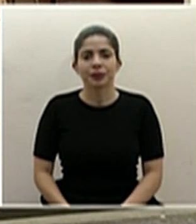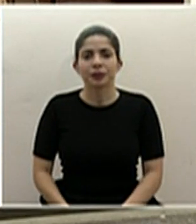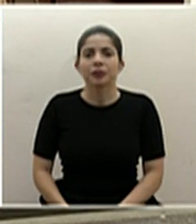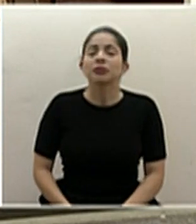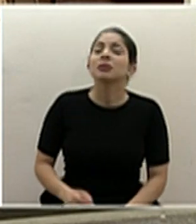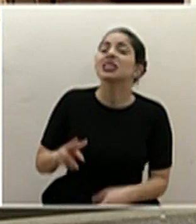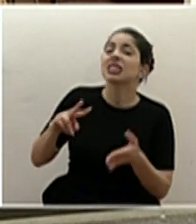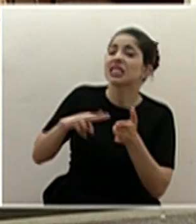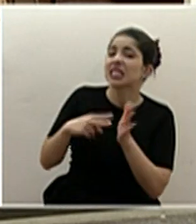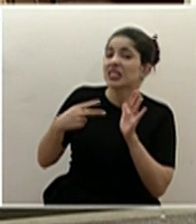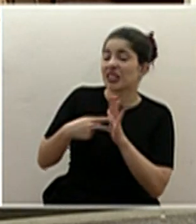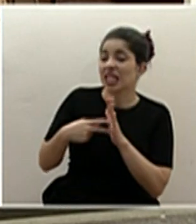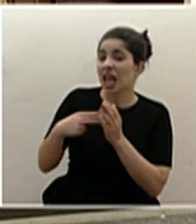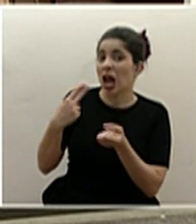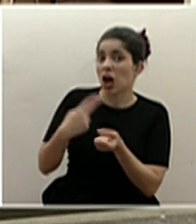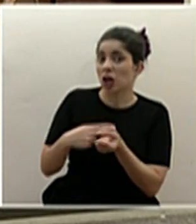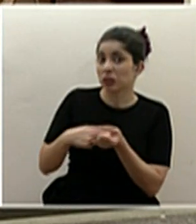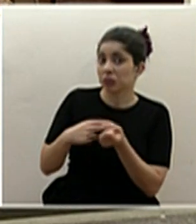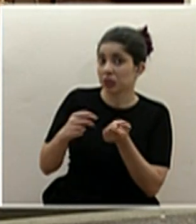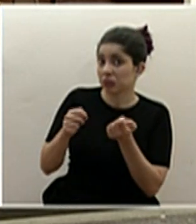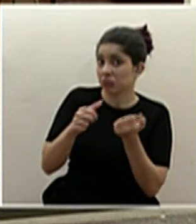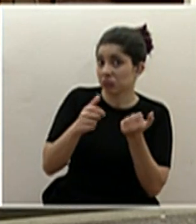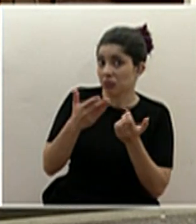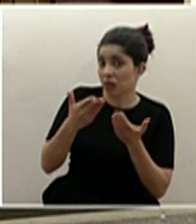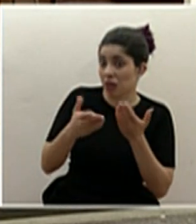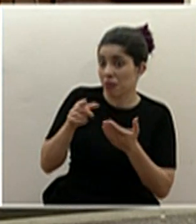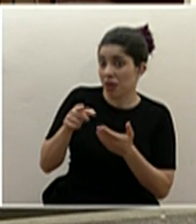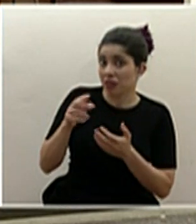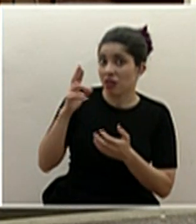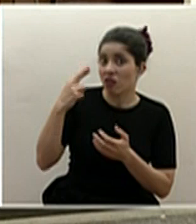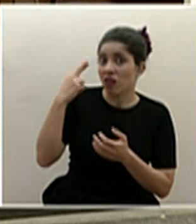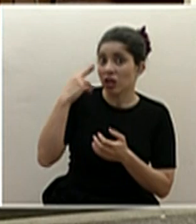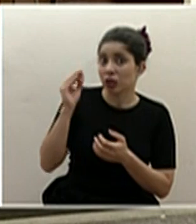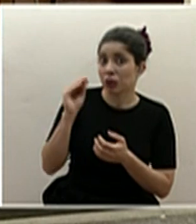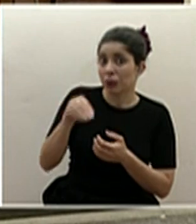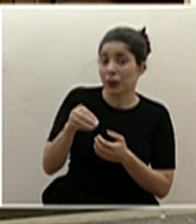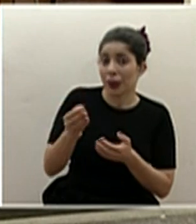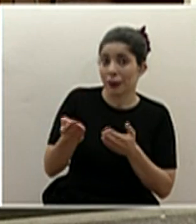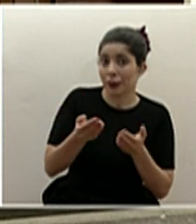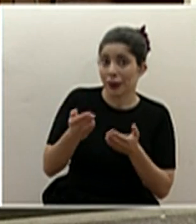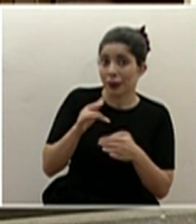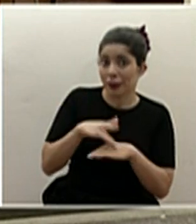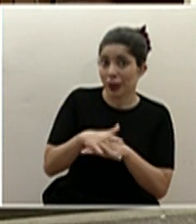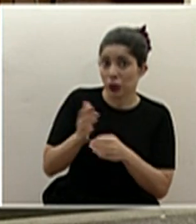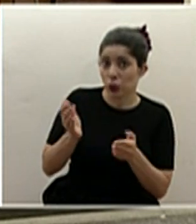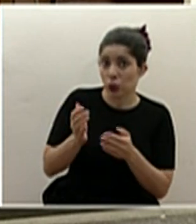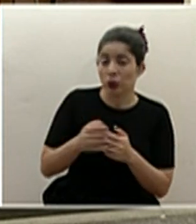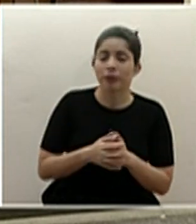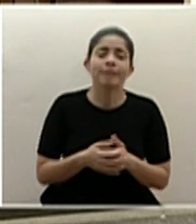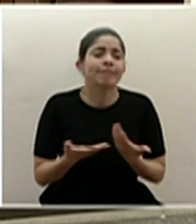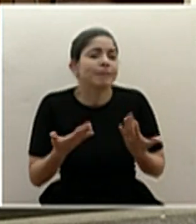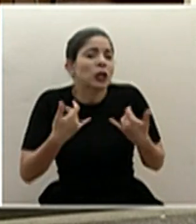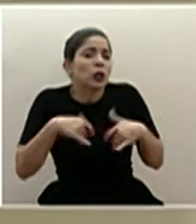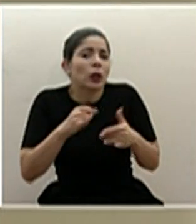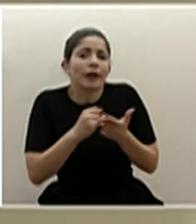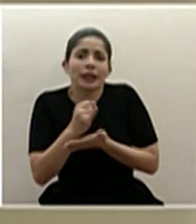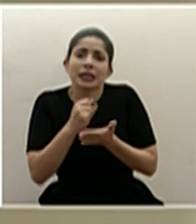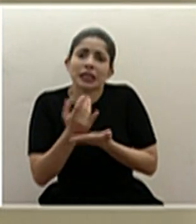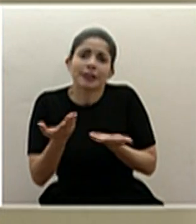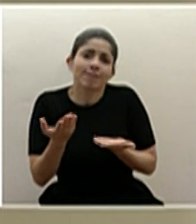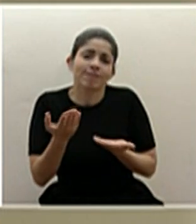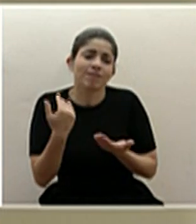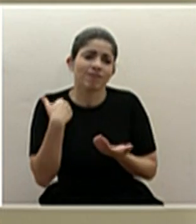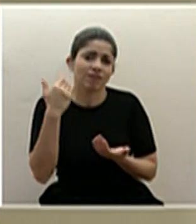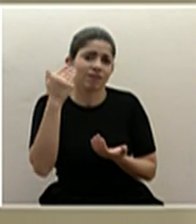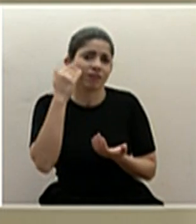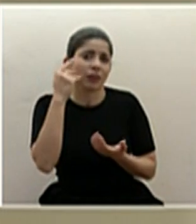¿Se descarta tal vez los hospitales, que sea ese el punto de contagio del bebé prematuro, por ejemplo? Todavía está en investigación y sabemos que en realidad